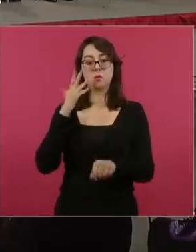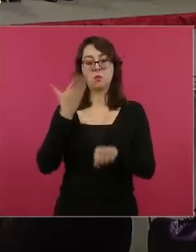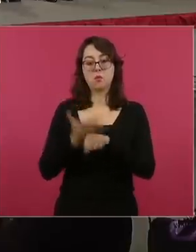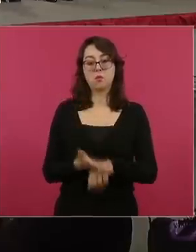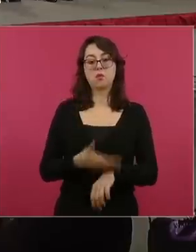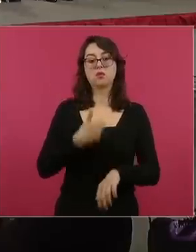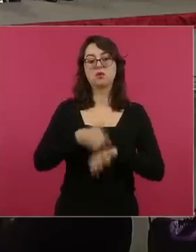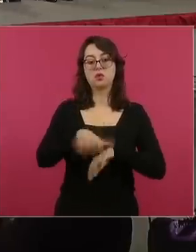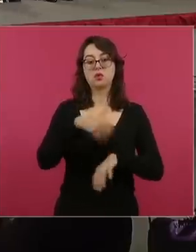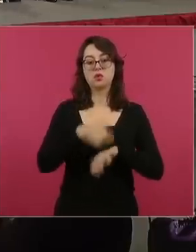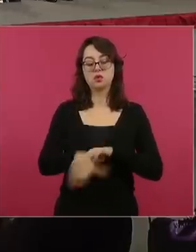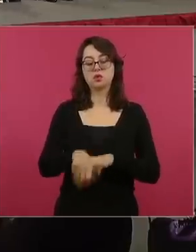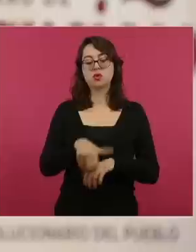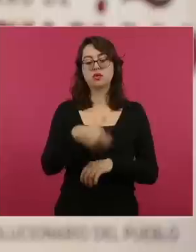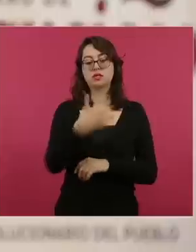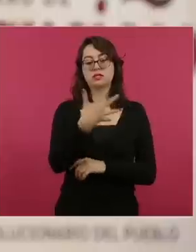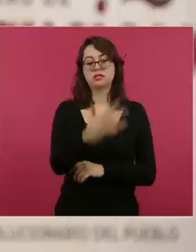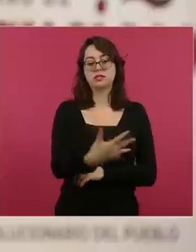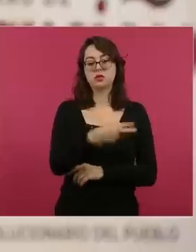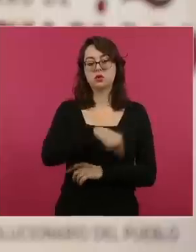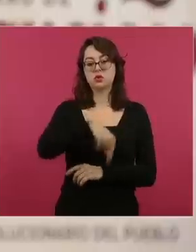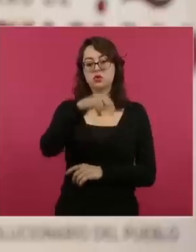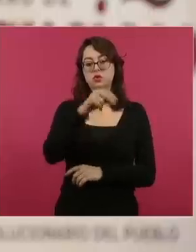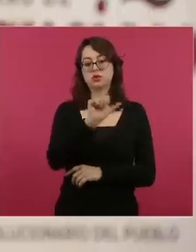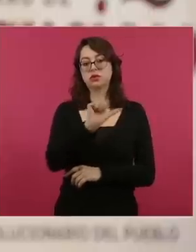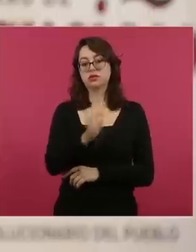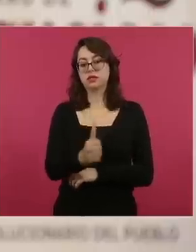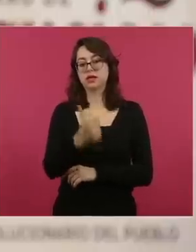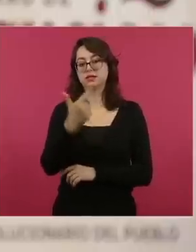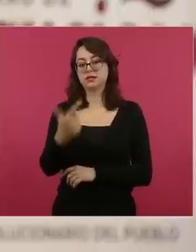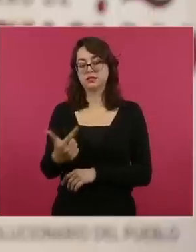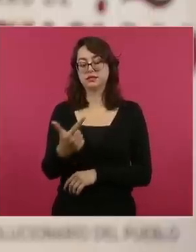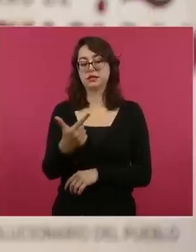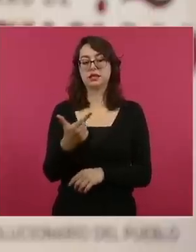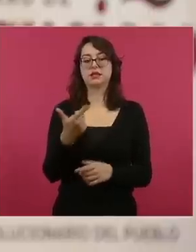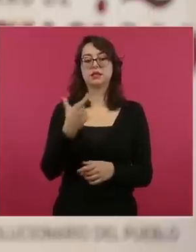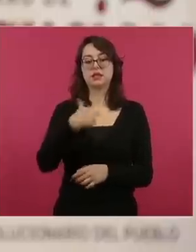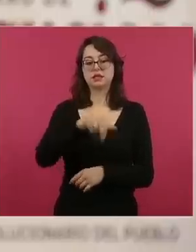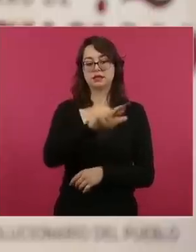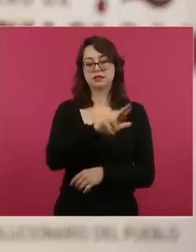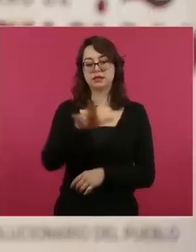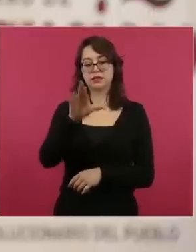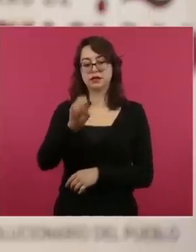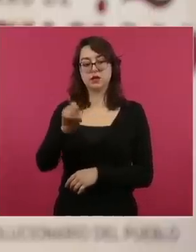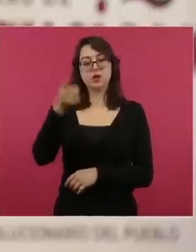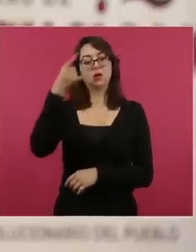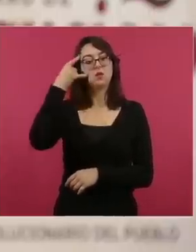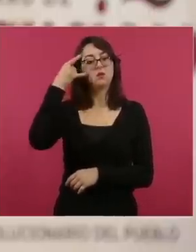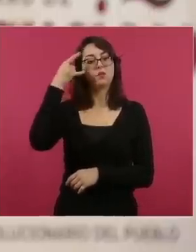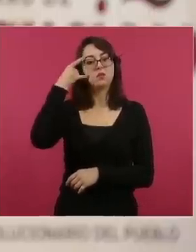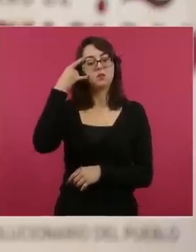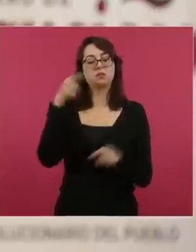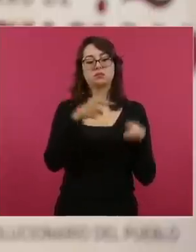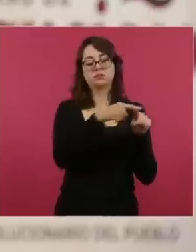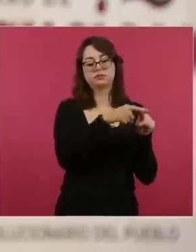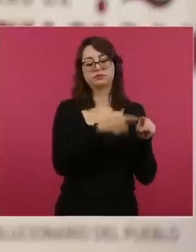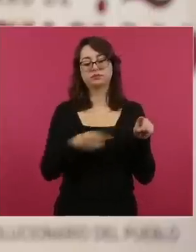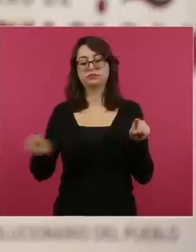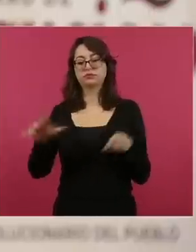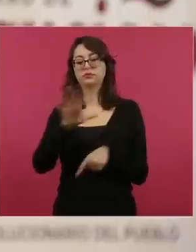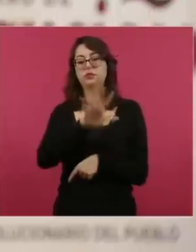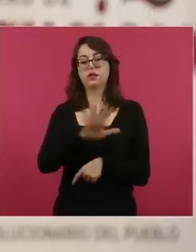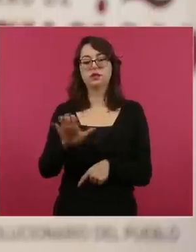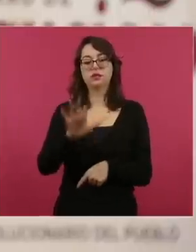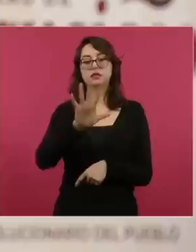los tramos 5 Norte, 6 y 7 en los estados de Quintana Roo y Campeche, con una longitud de construcción de